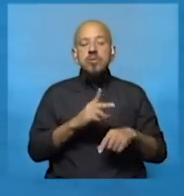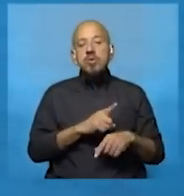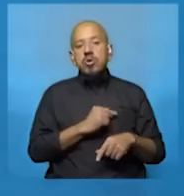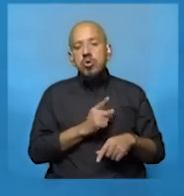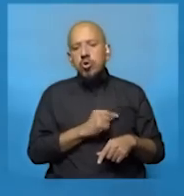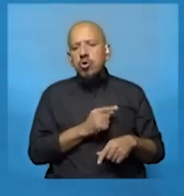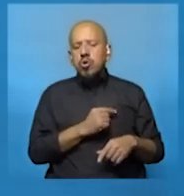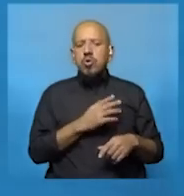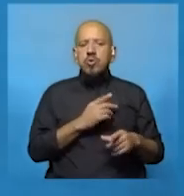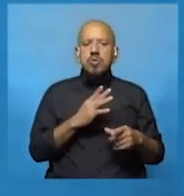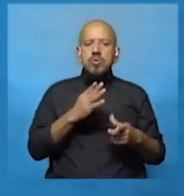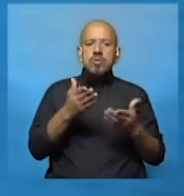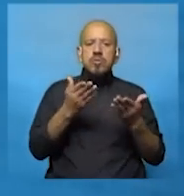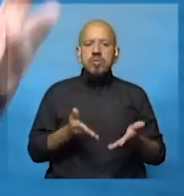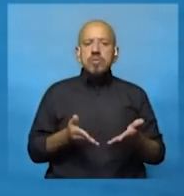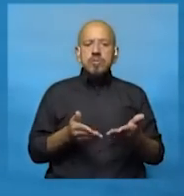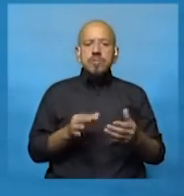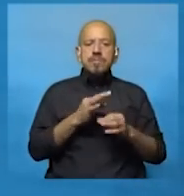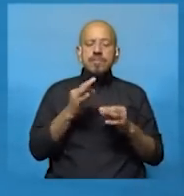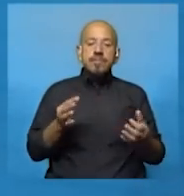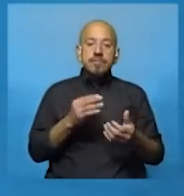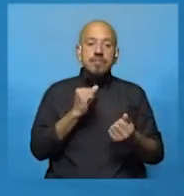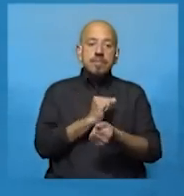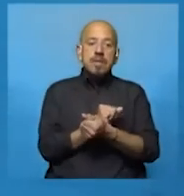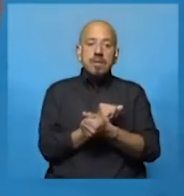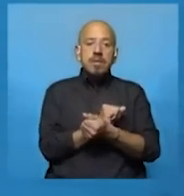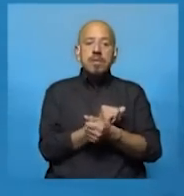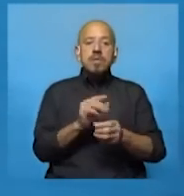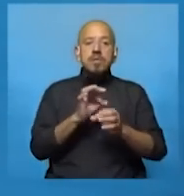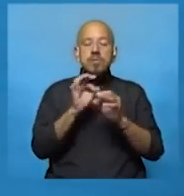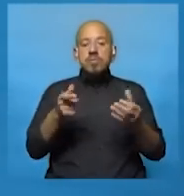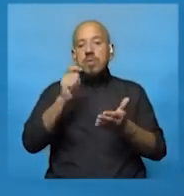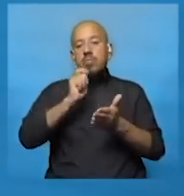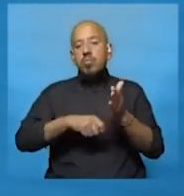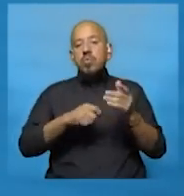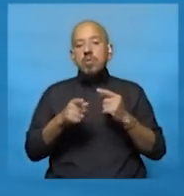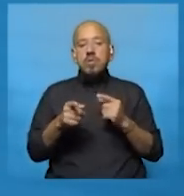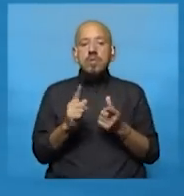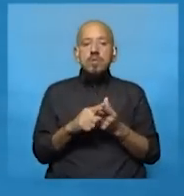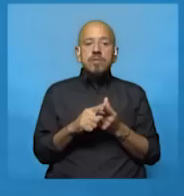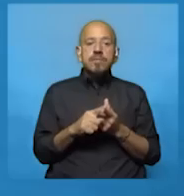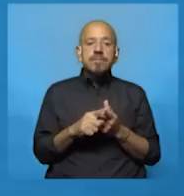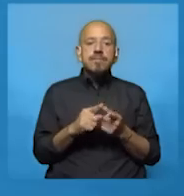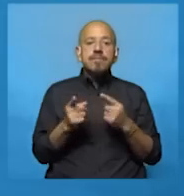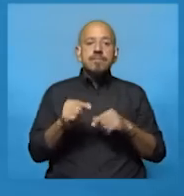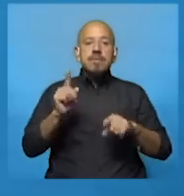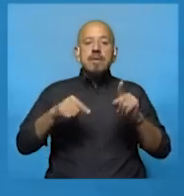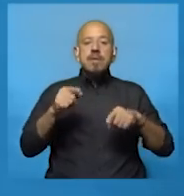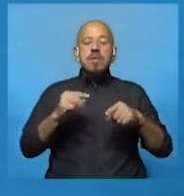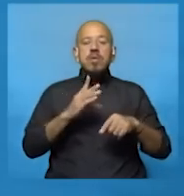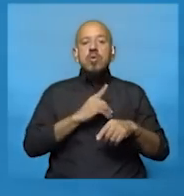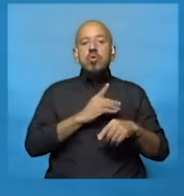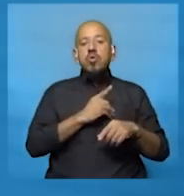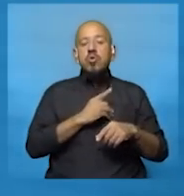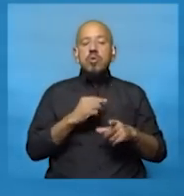ese cuerpo que recibir ya sea en la aplicación de libertad las medidas en libertad con una multa con medidas comunitarias pero esa gestión del dolor Porque